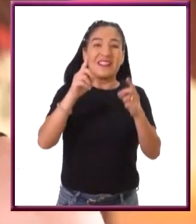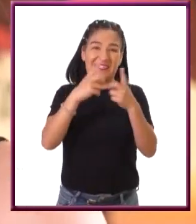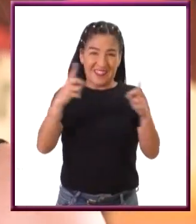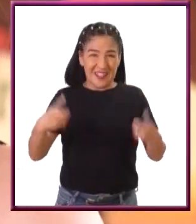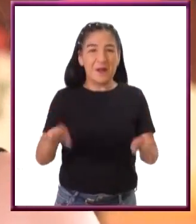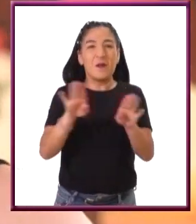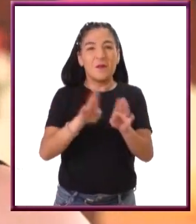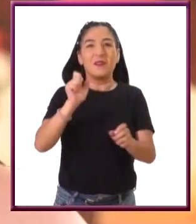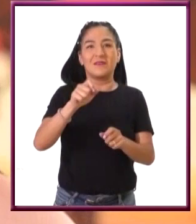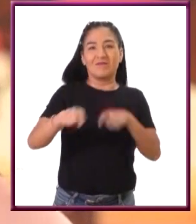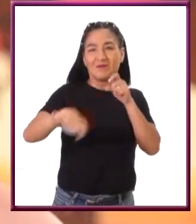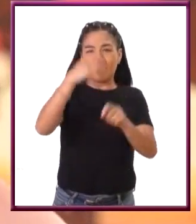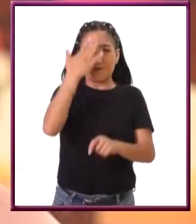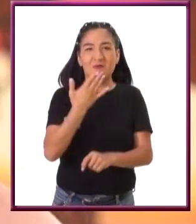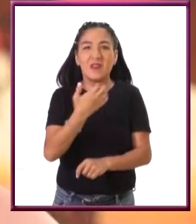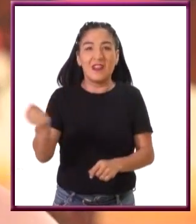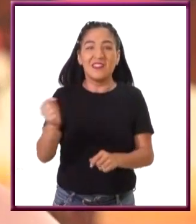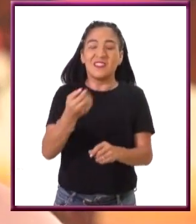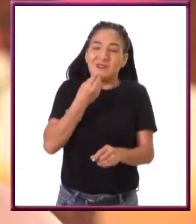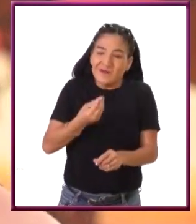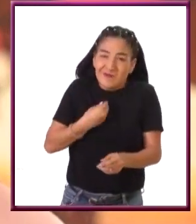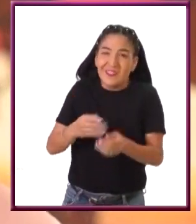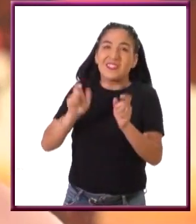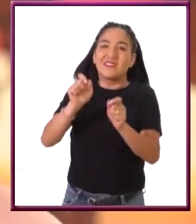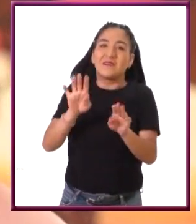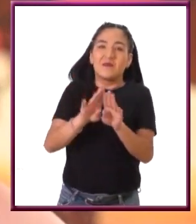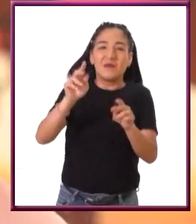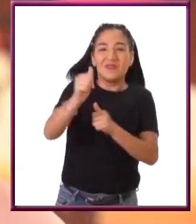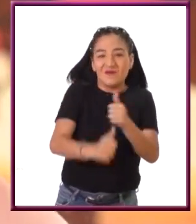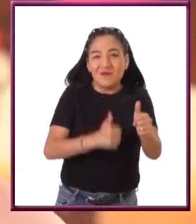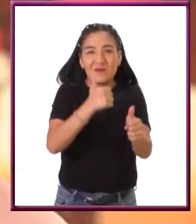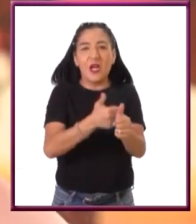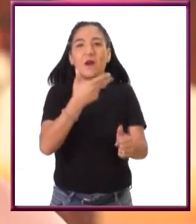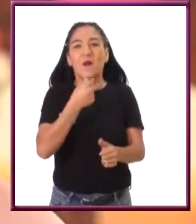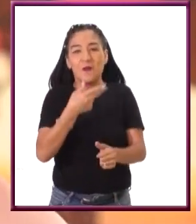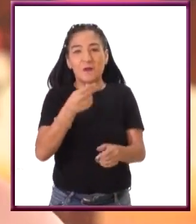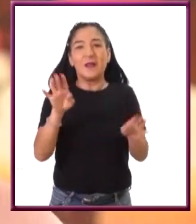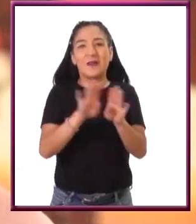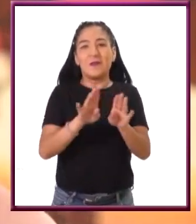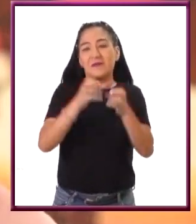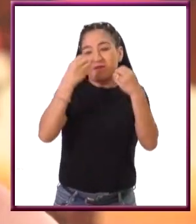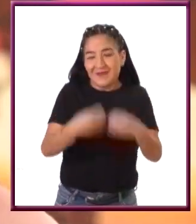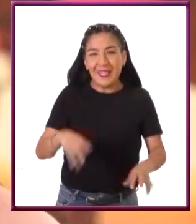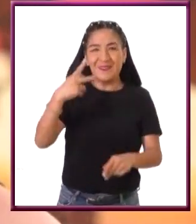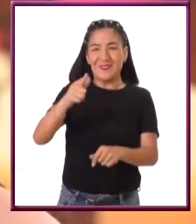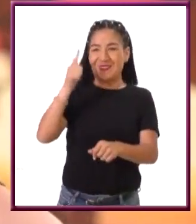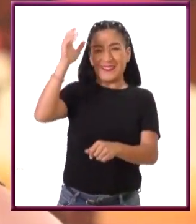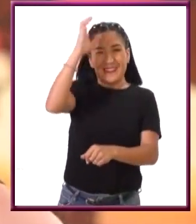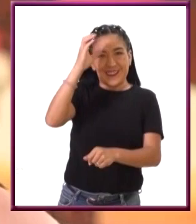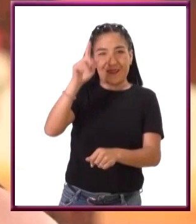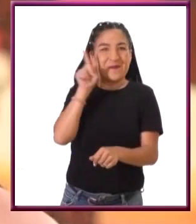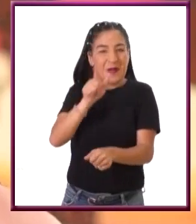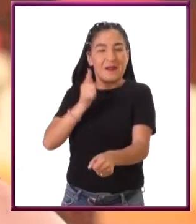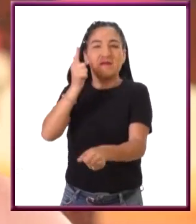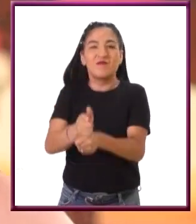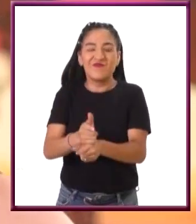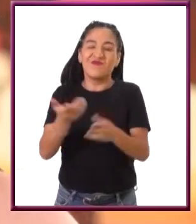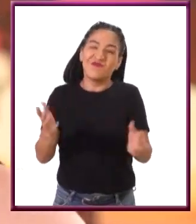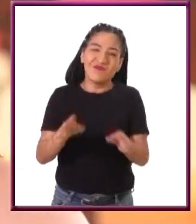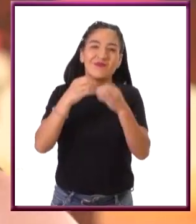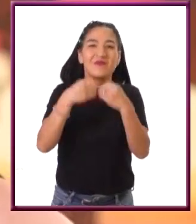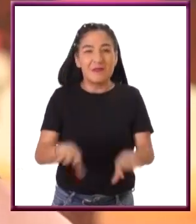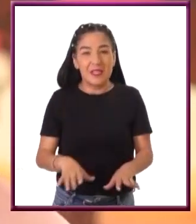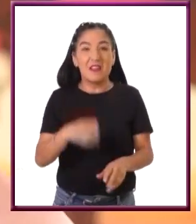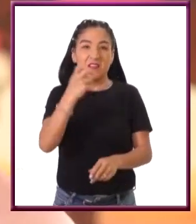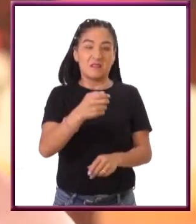sus talentos a la sombra de los hombres, perder el crédito por sus hallazgos y descubrimientos y conformarse con lo que un